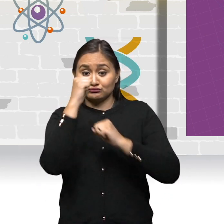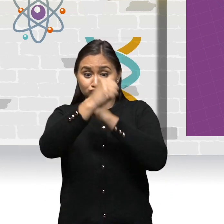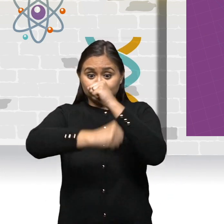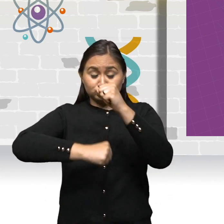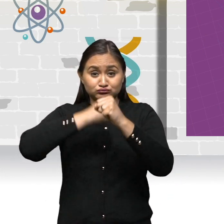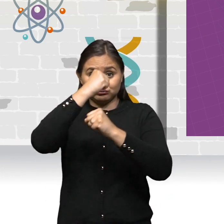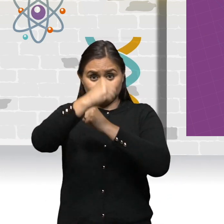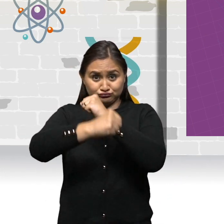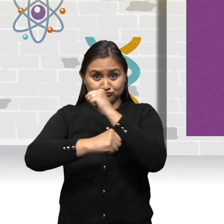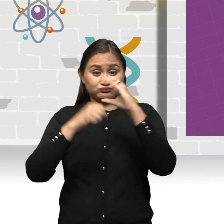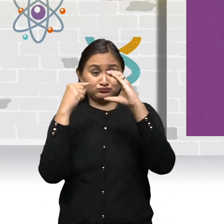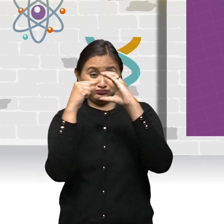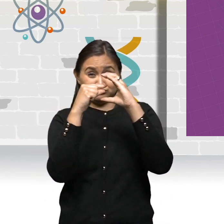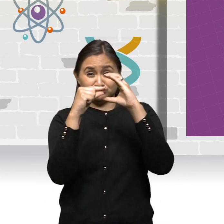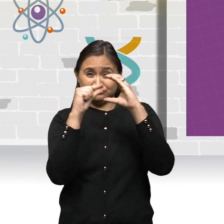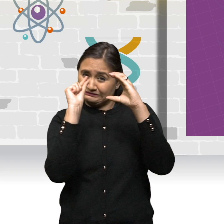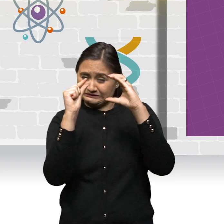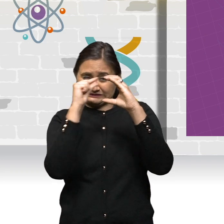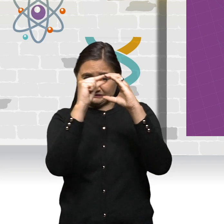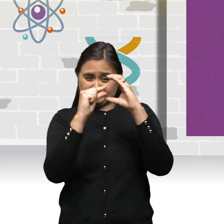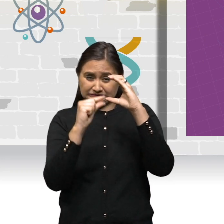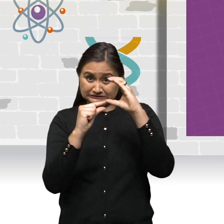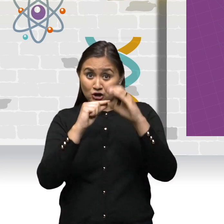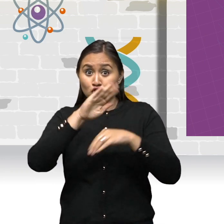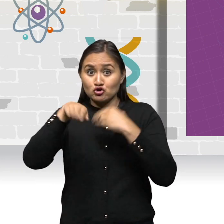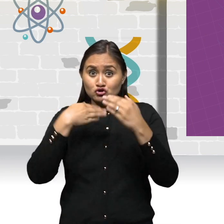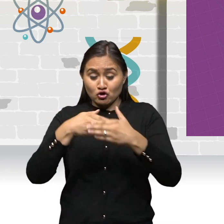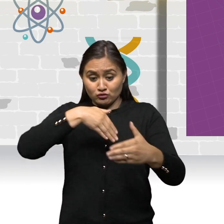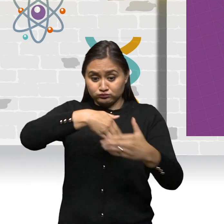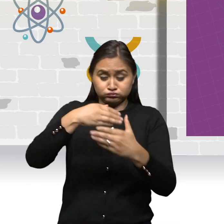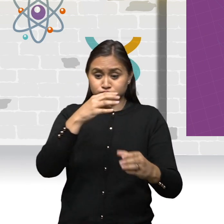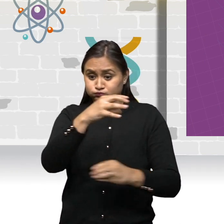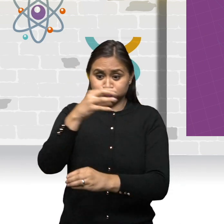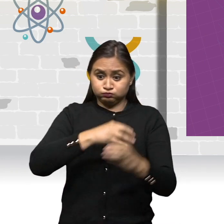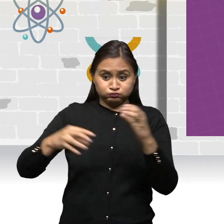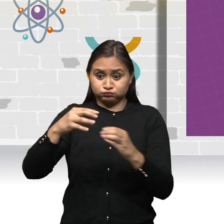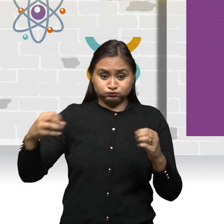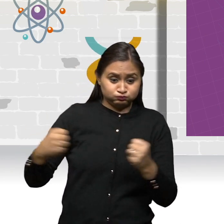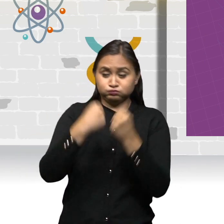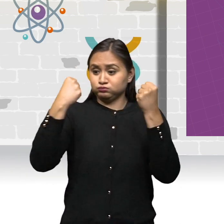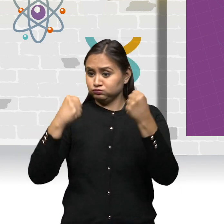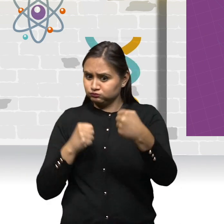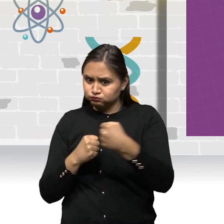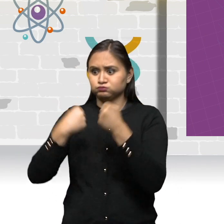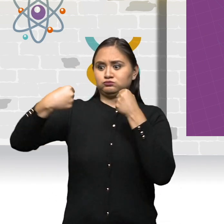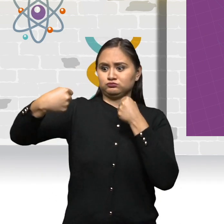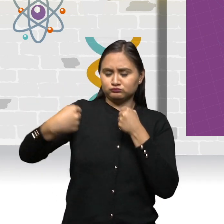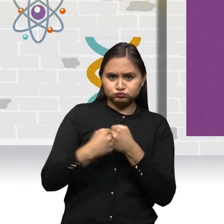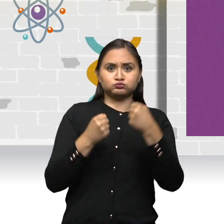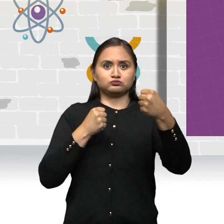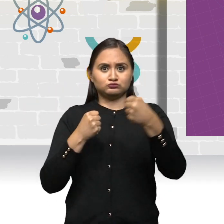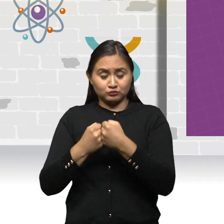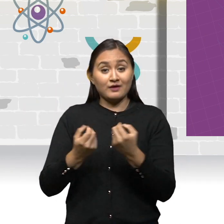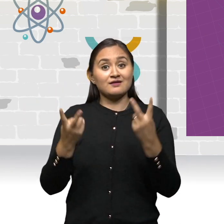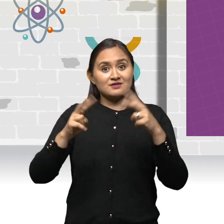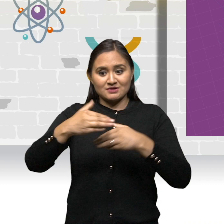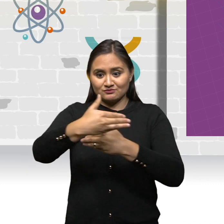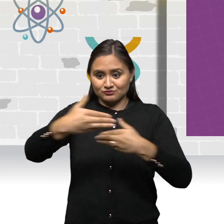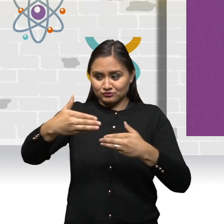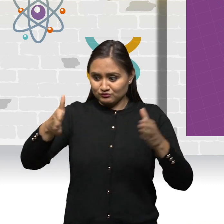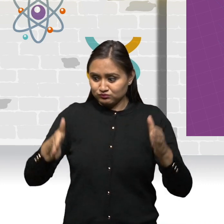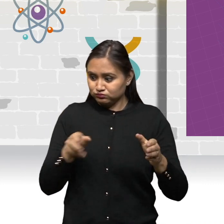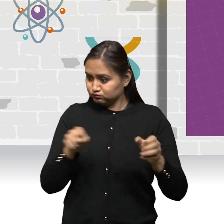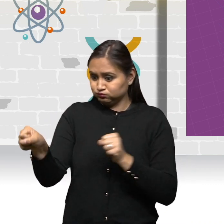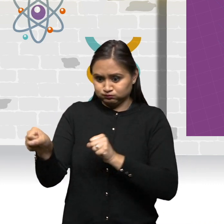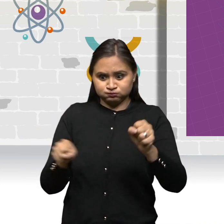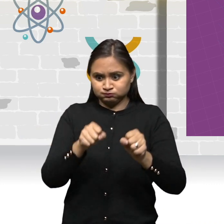volumen despreciable respecto al volumen del recipiente. Se mueven por todo el espacio disponible, chocando unas con otras y con el recipiente